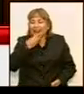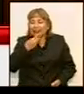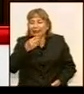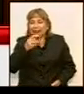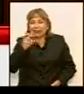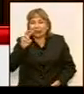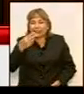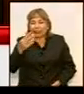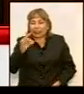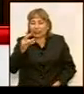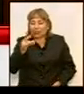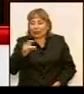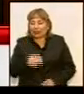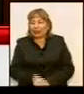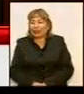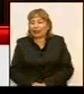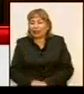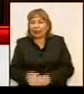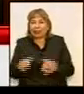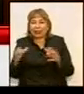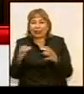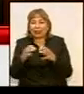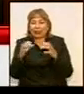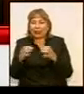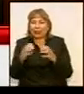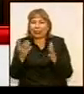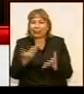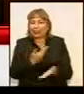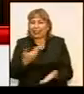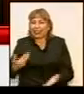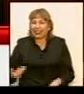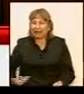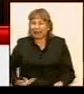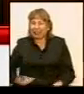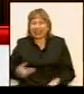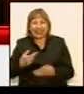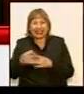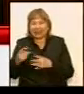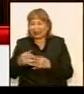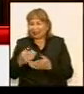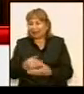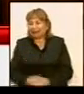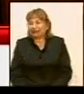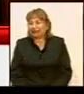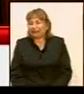diciembre de 2018, Congreso de la República y las demás instituciones.